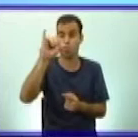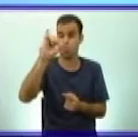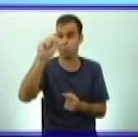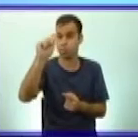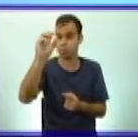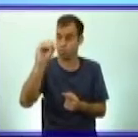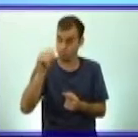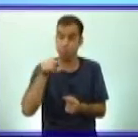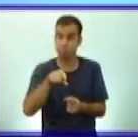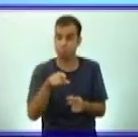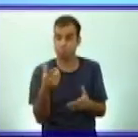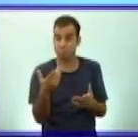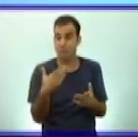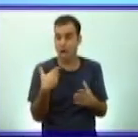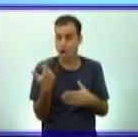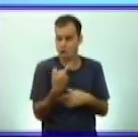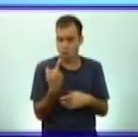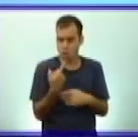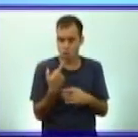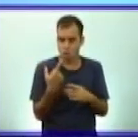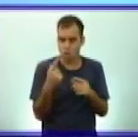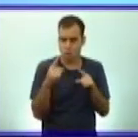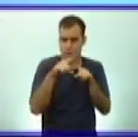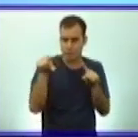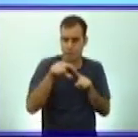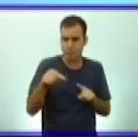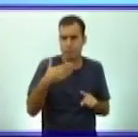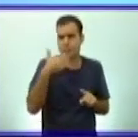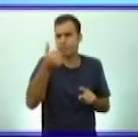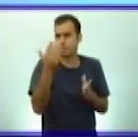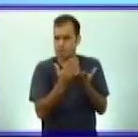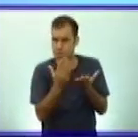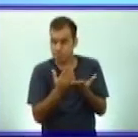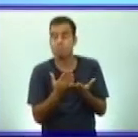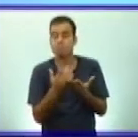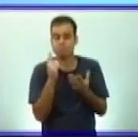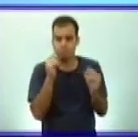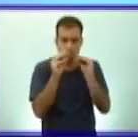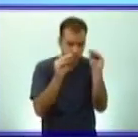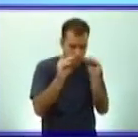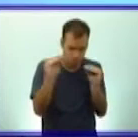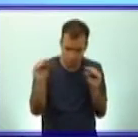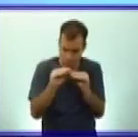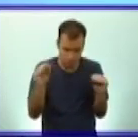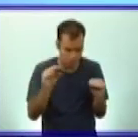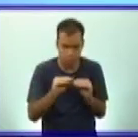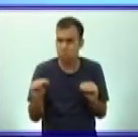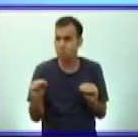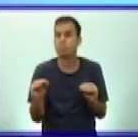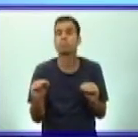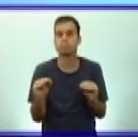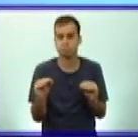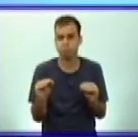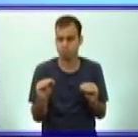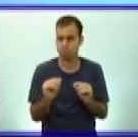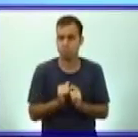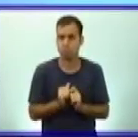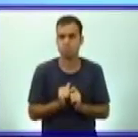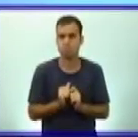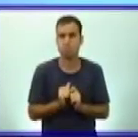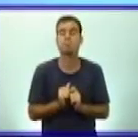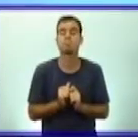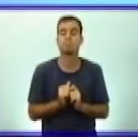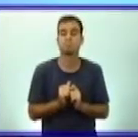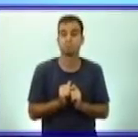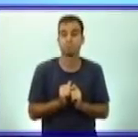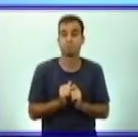hemos divididos en ciertos componentes de dichos circuitos.